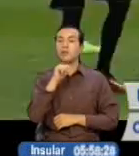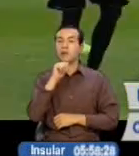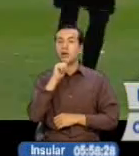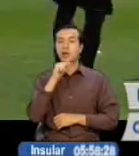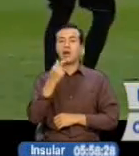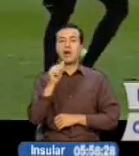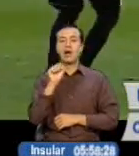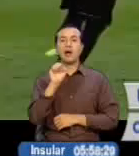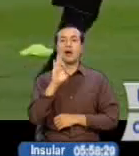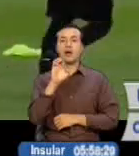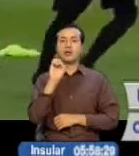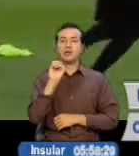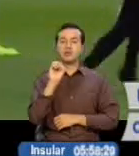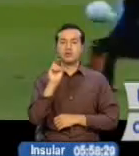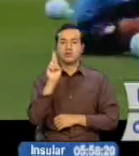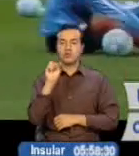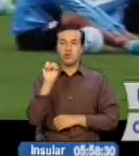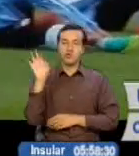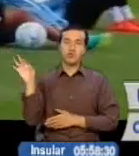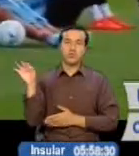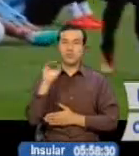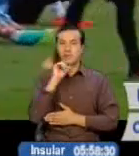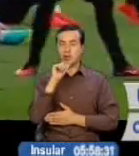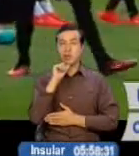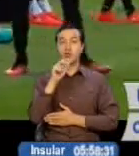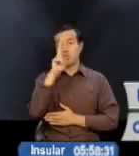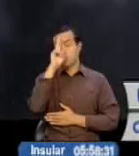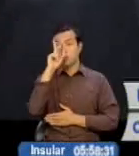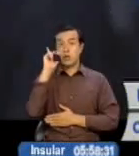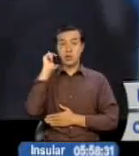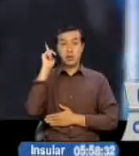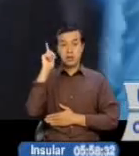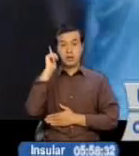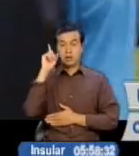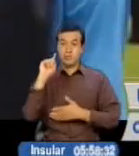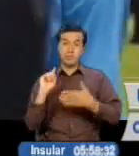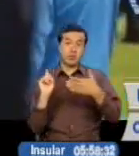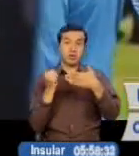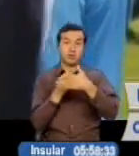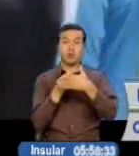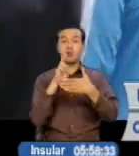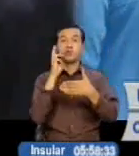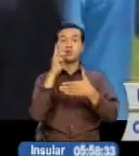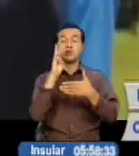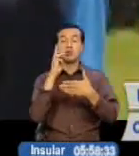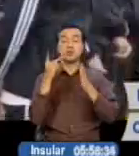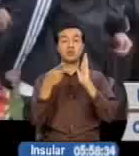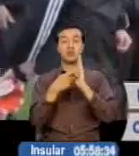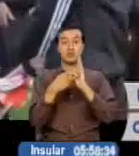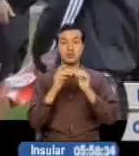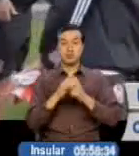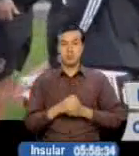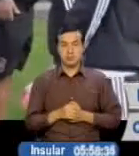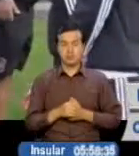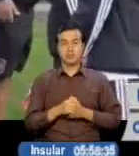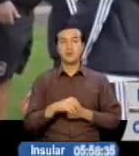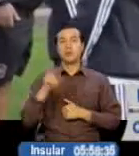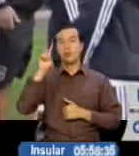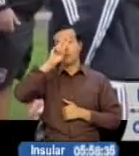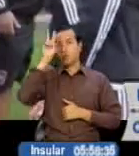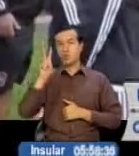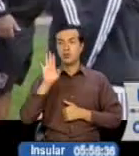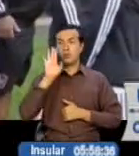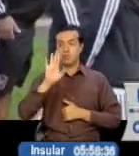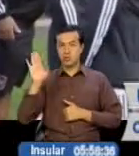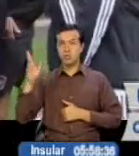Gastón Rodríguez para recibir a los llaneros. Uruguay es el líder de la eliminatoria con 16 puntos. Por su parte, Venezuela